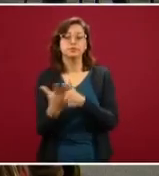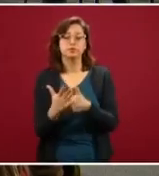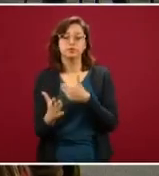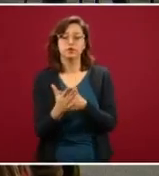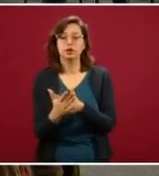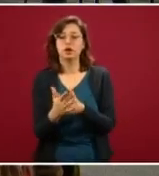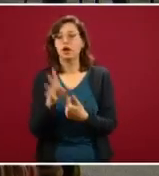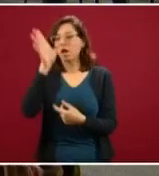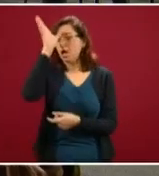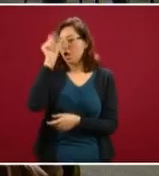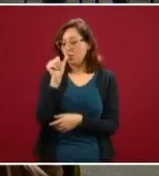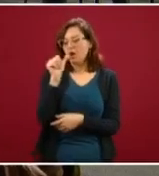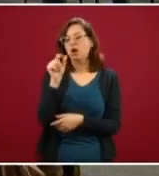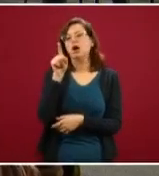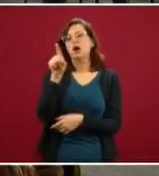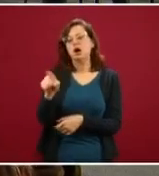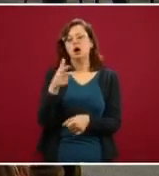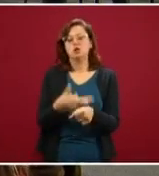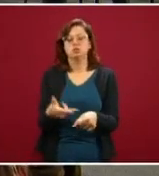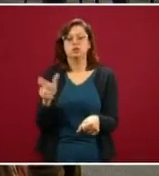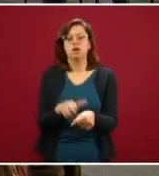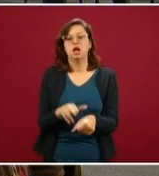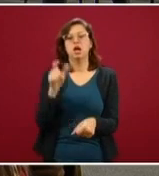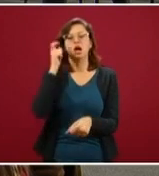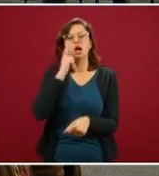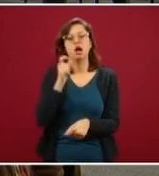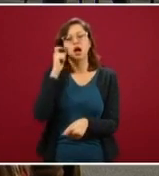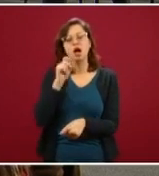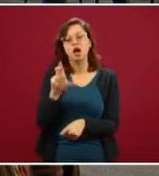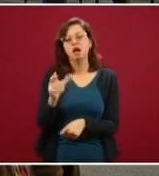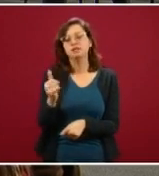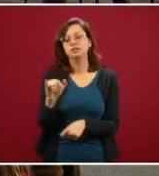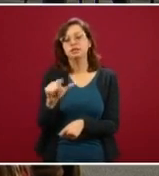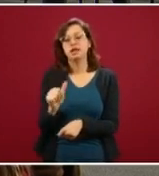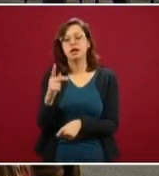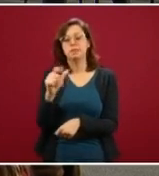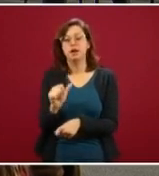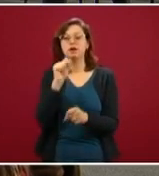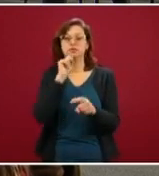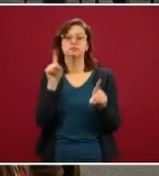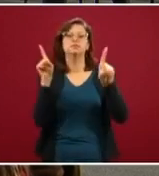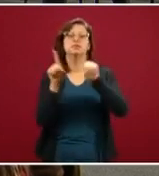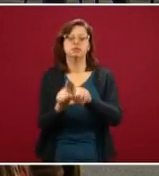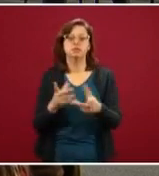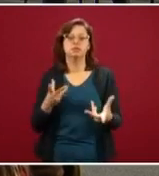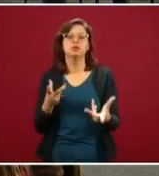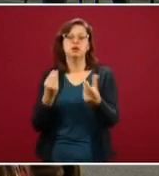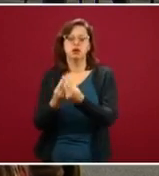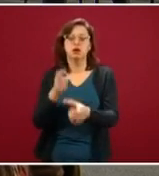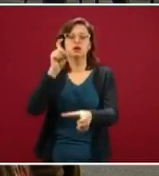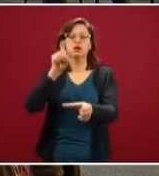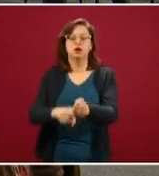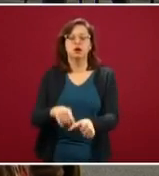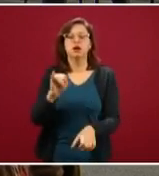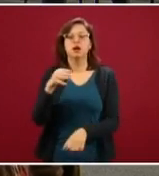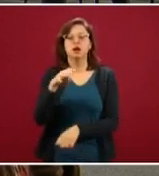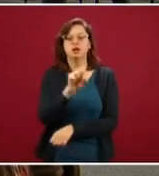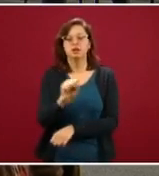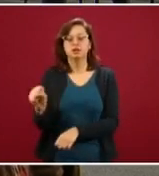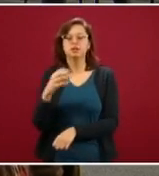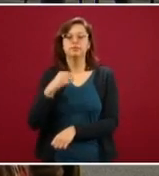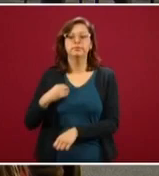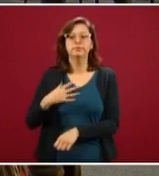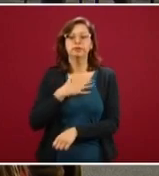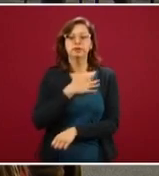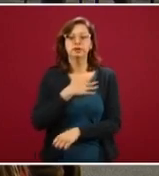para un convenio donde el Hospital de Chilapa, Guerrero, pasará a que sea también parte del programa ISSSTE Bienestar.